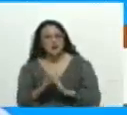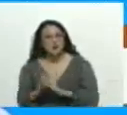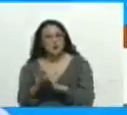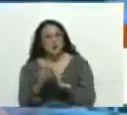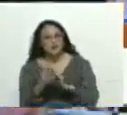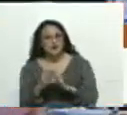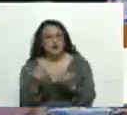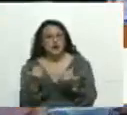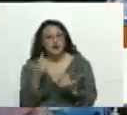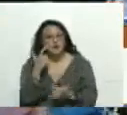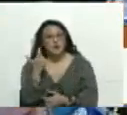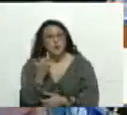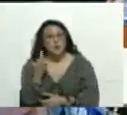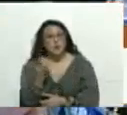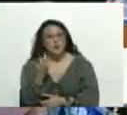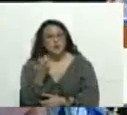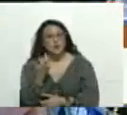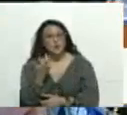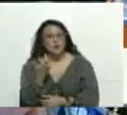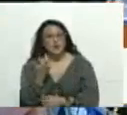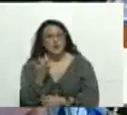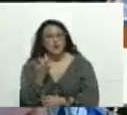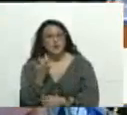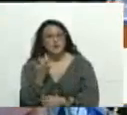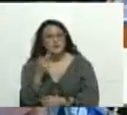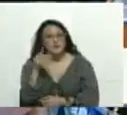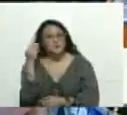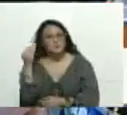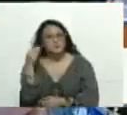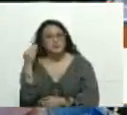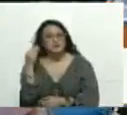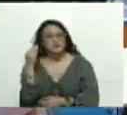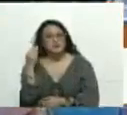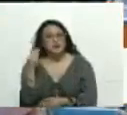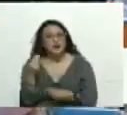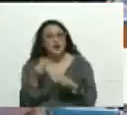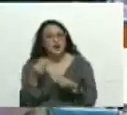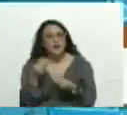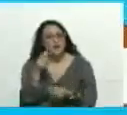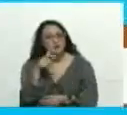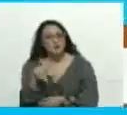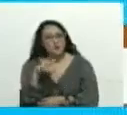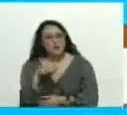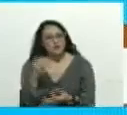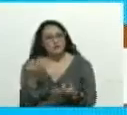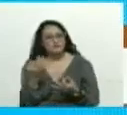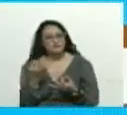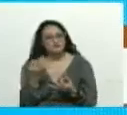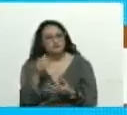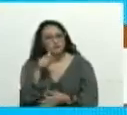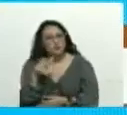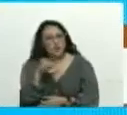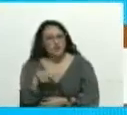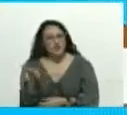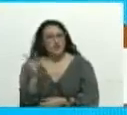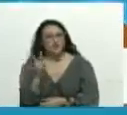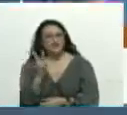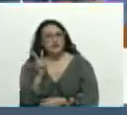ahí buscó y rebuscó y se Y él pensaba cómo este pueblo extraordinario pueblo venezolano